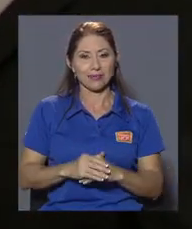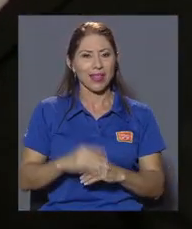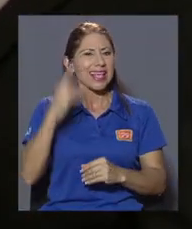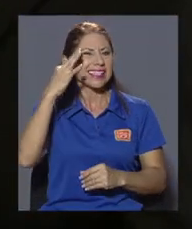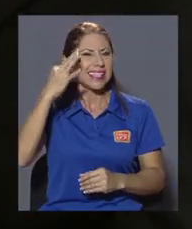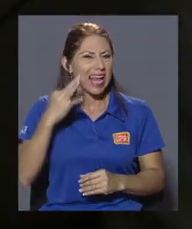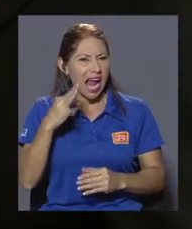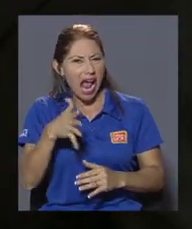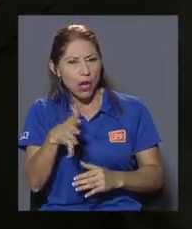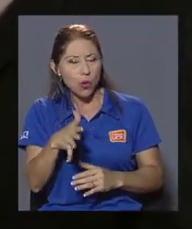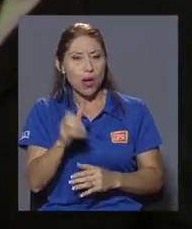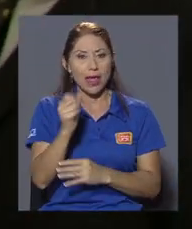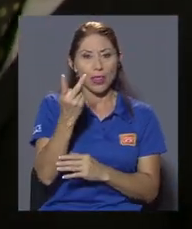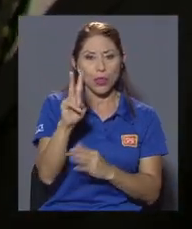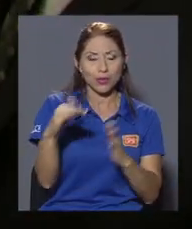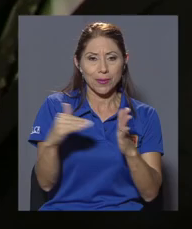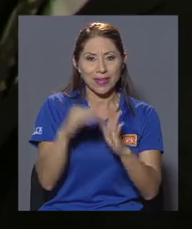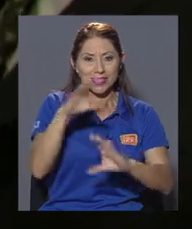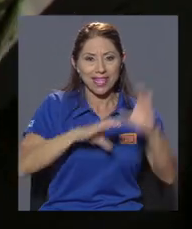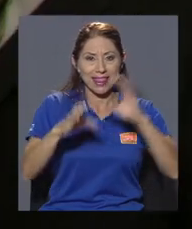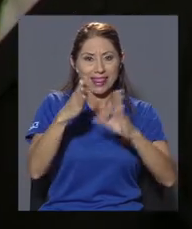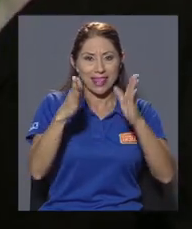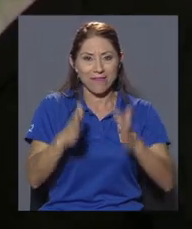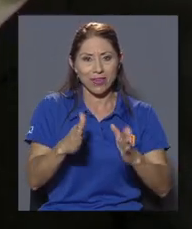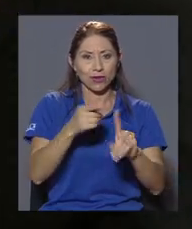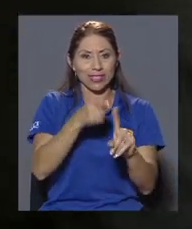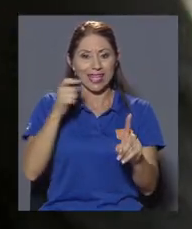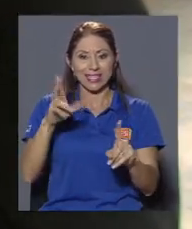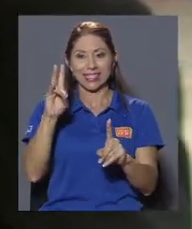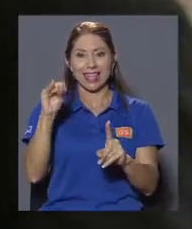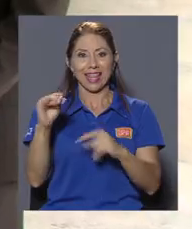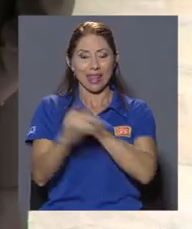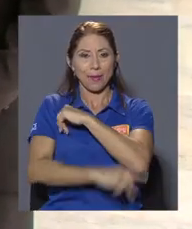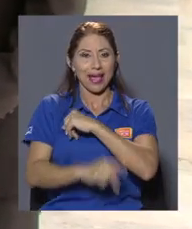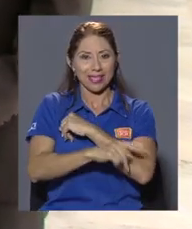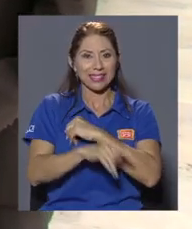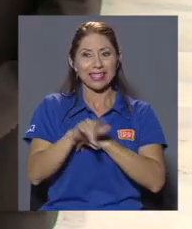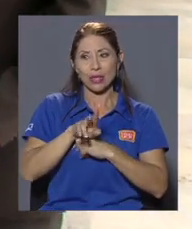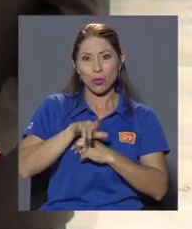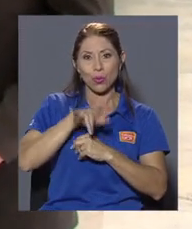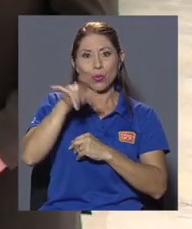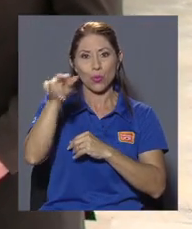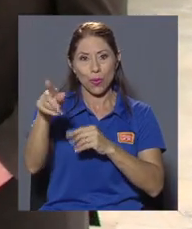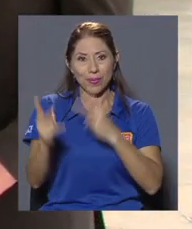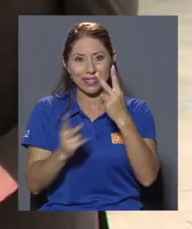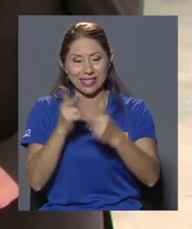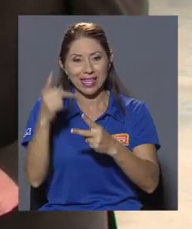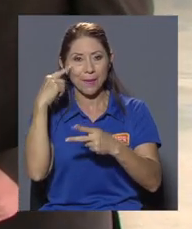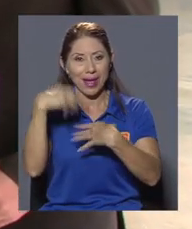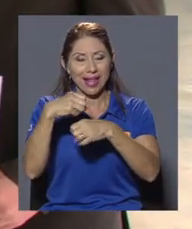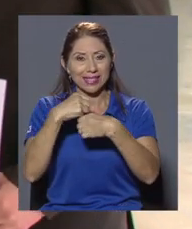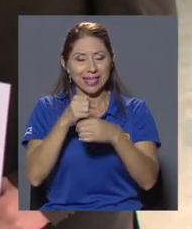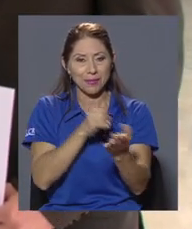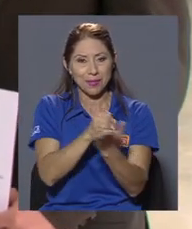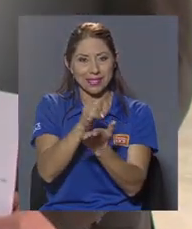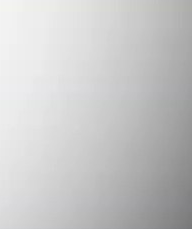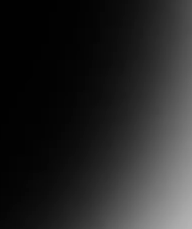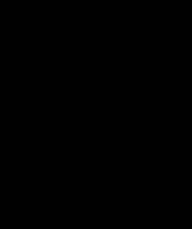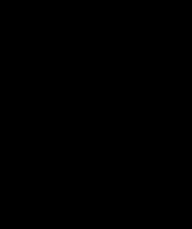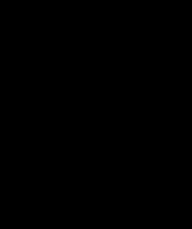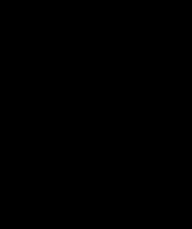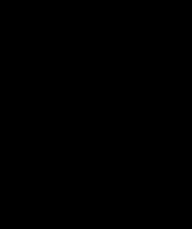Se calcula que cerca de 12.000 científicos de 70 países visitan el CERN por año para realizar sus investigaciones.